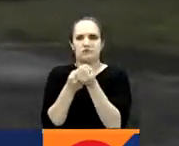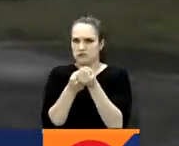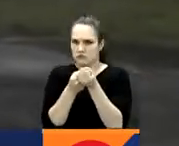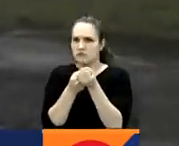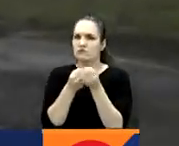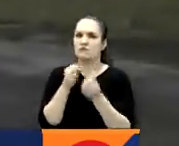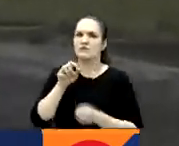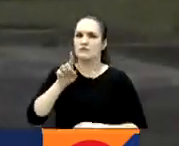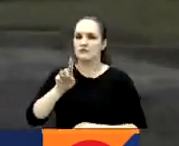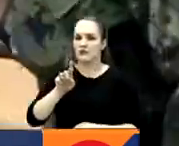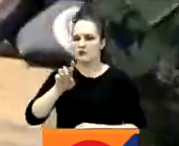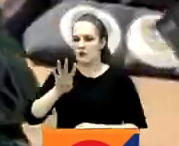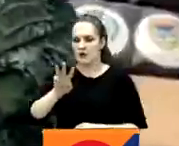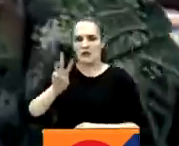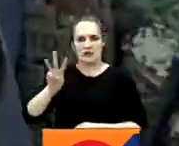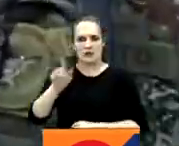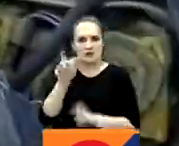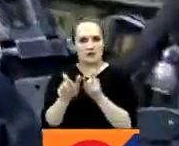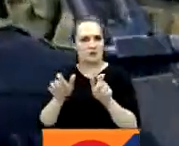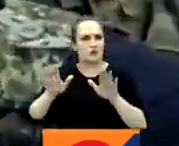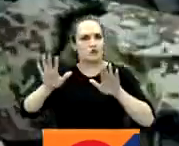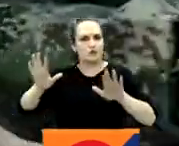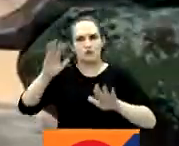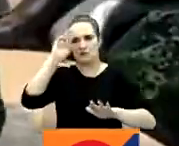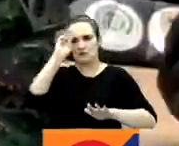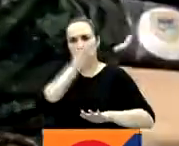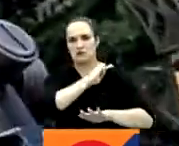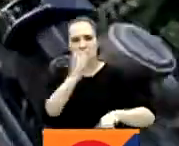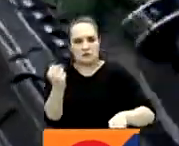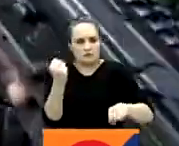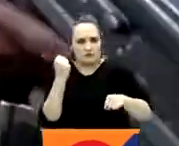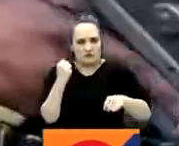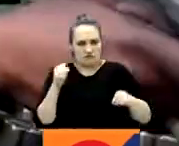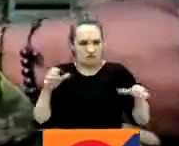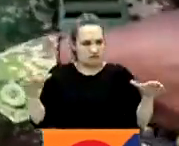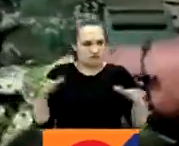143 miembros del Ejército en puestos mixtos de observación en vías.